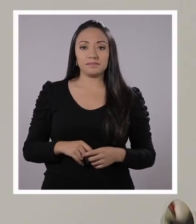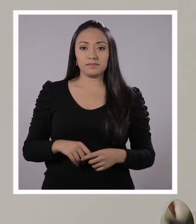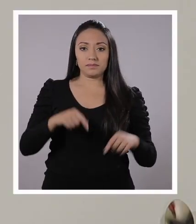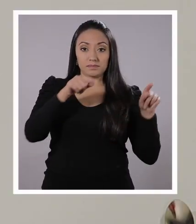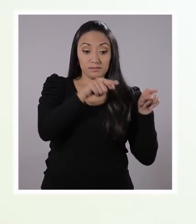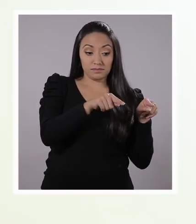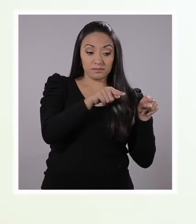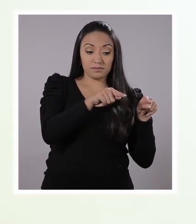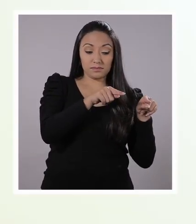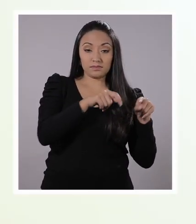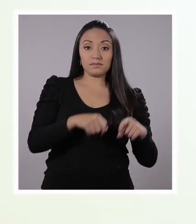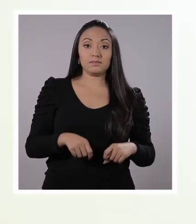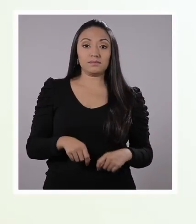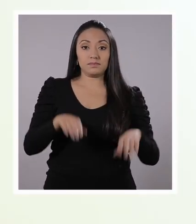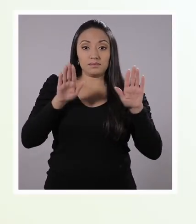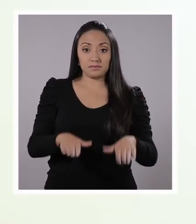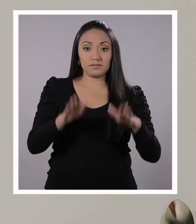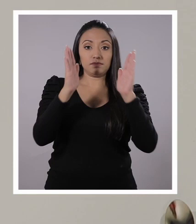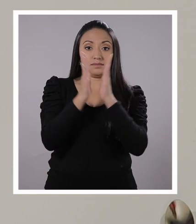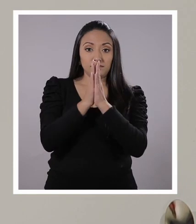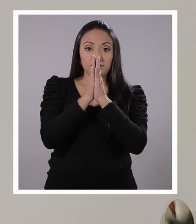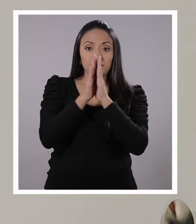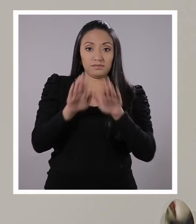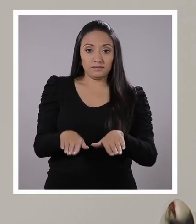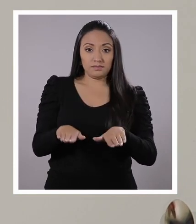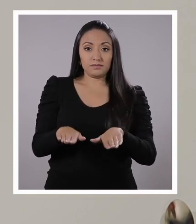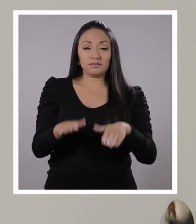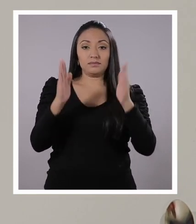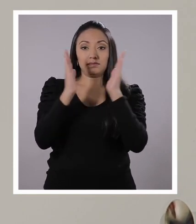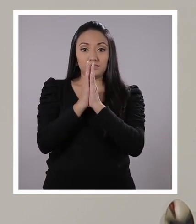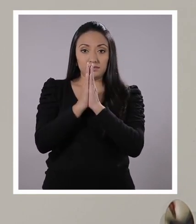empezar. Por aquí.